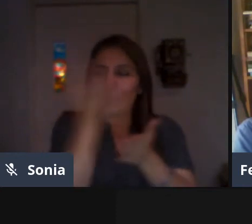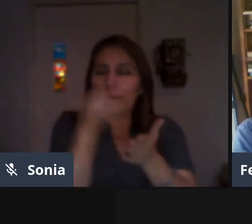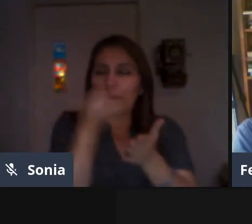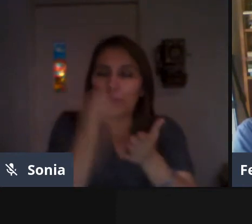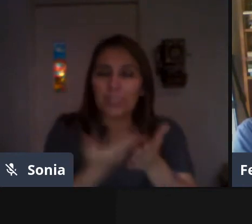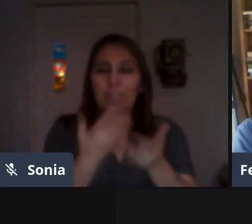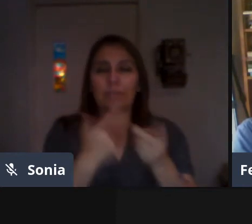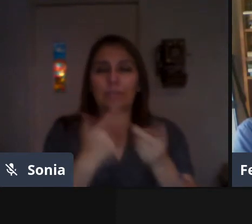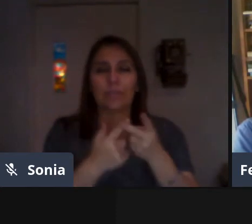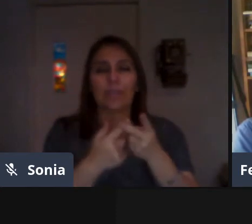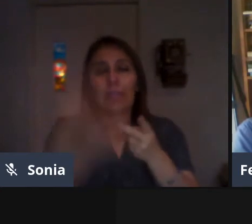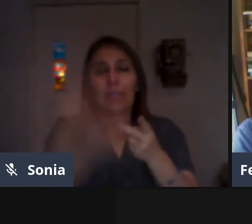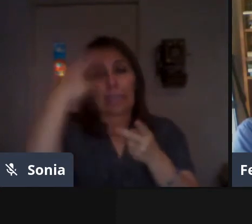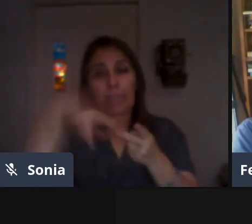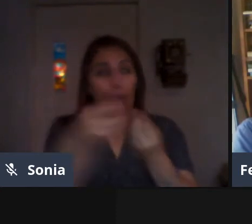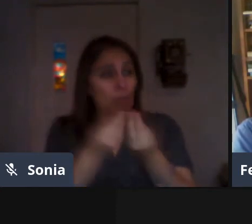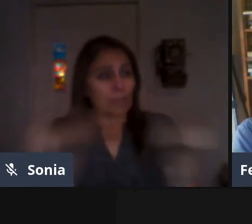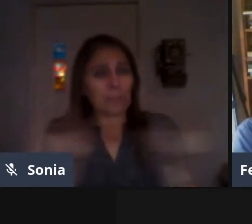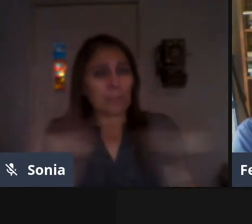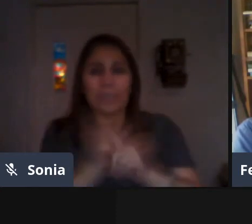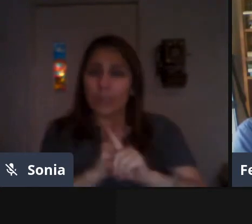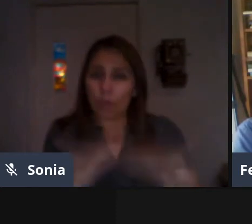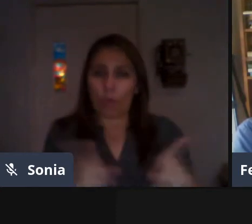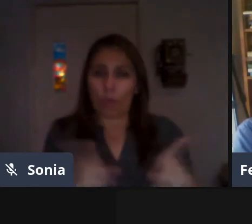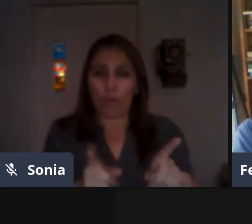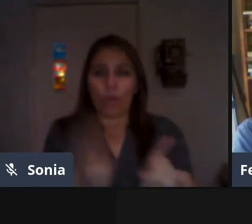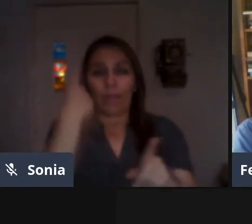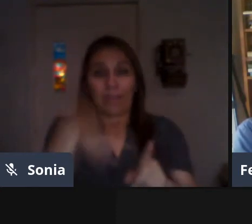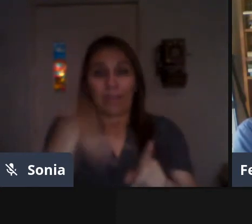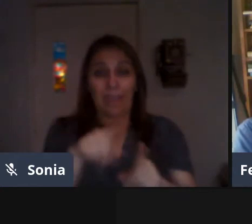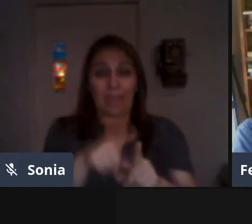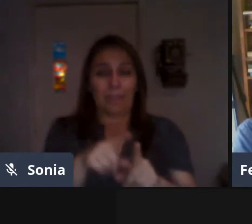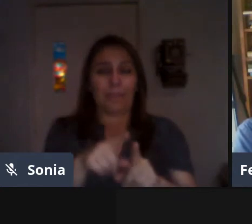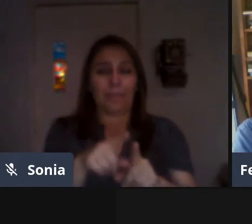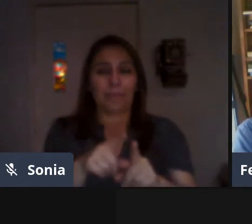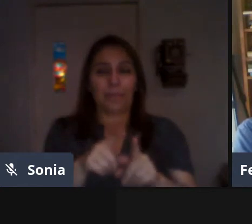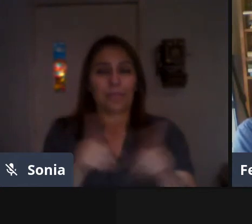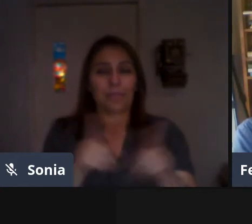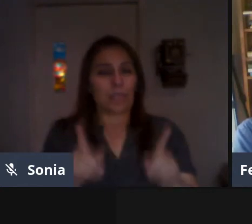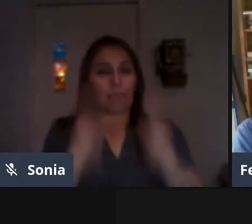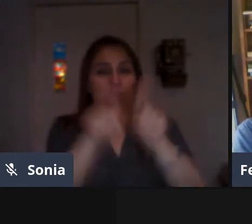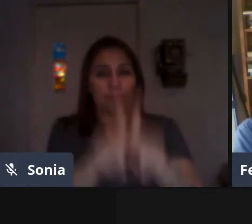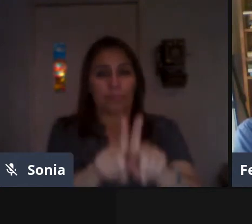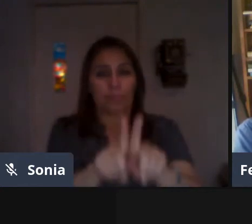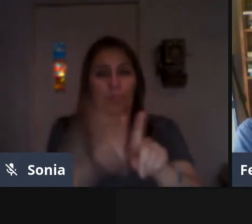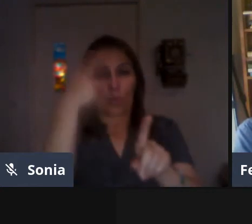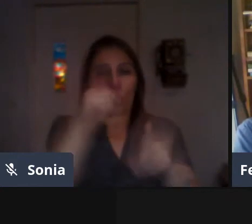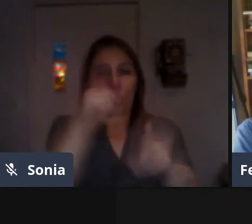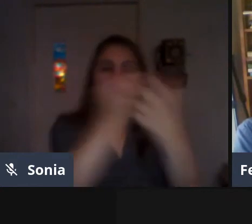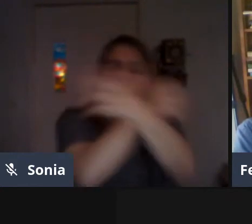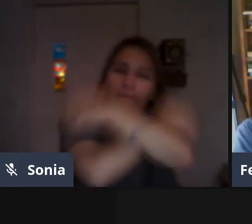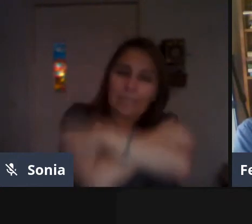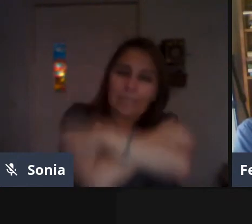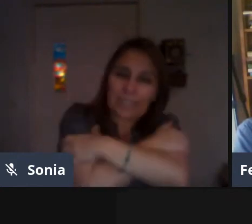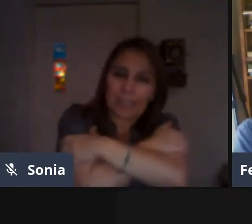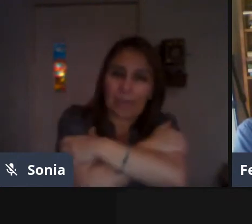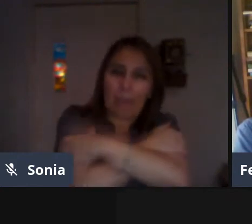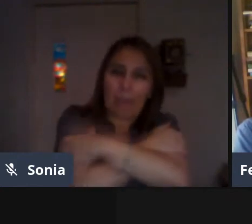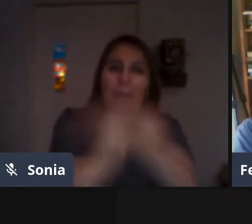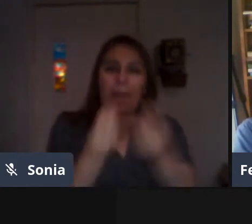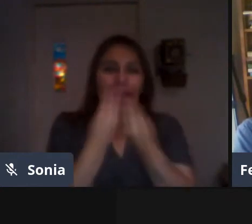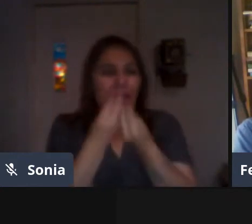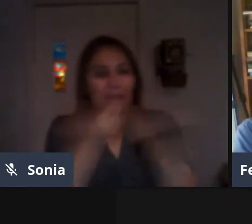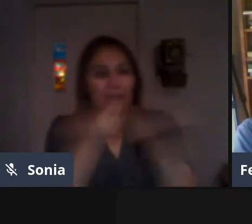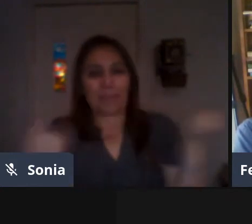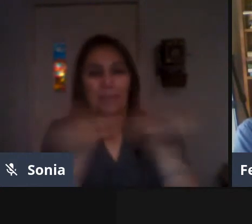desaparezca que ese día la madre se quede con su hijo abrazándolo era lo que nos arroja a la investigación con estos niños 10 y